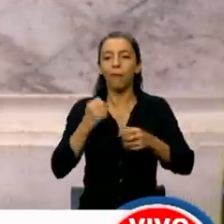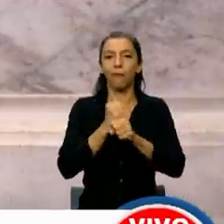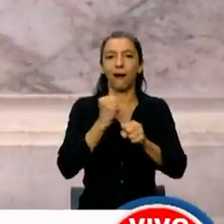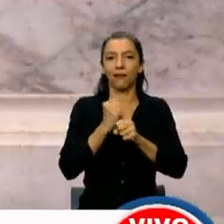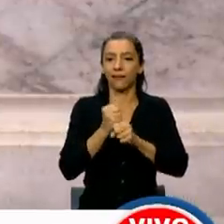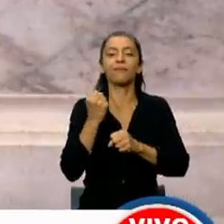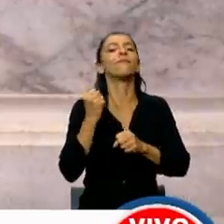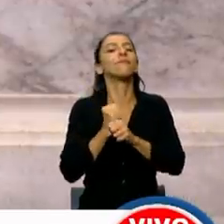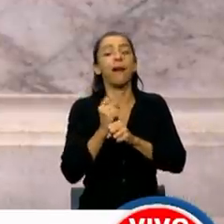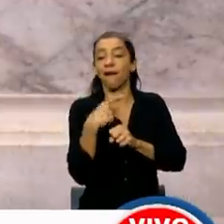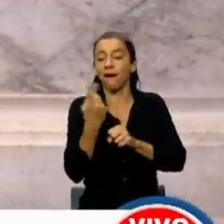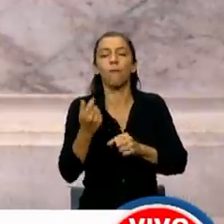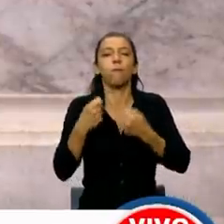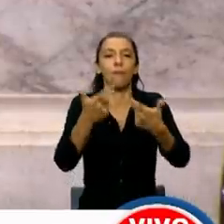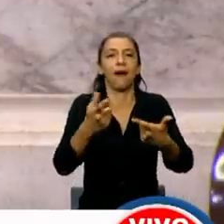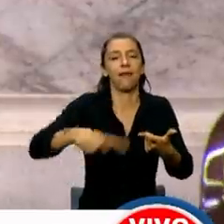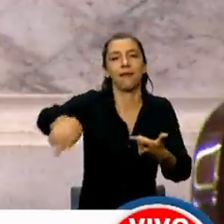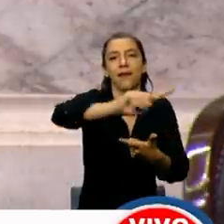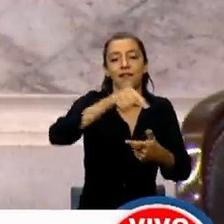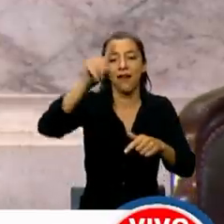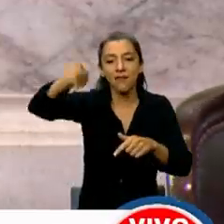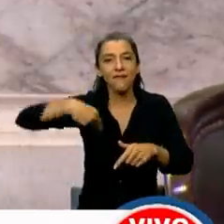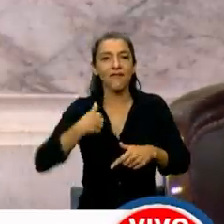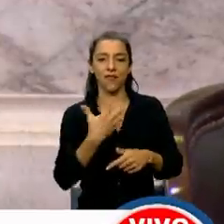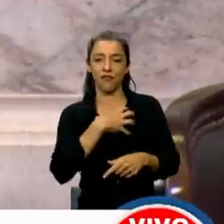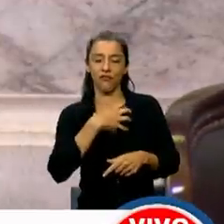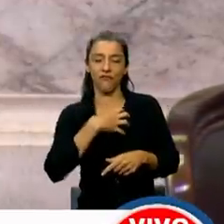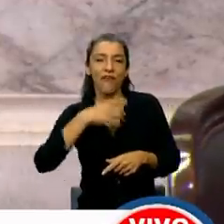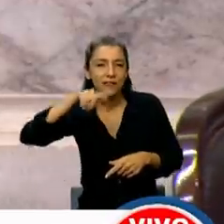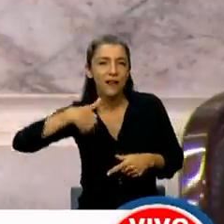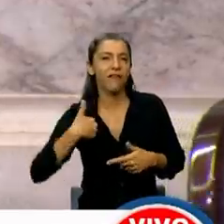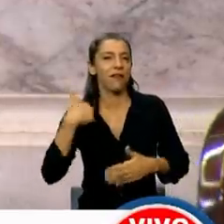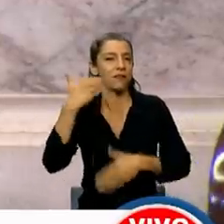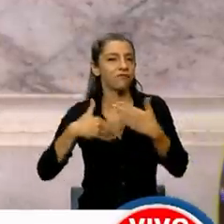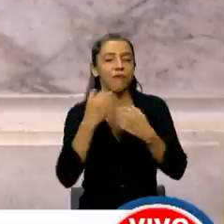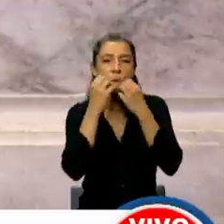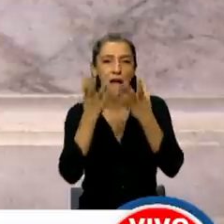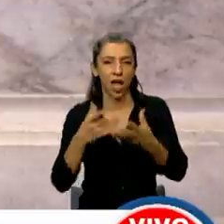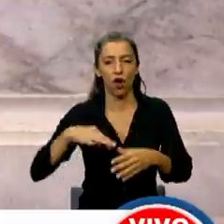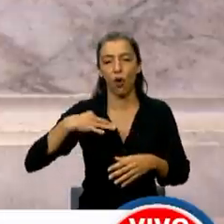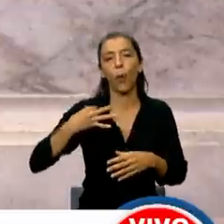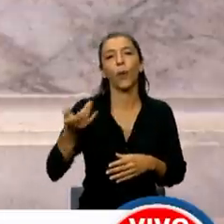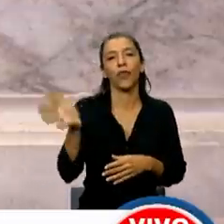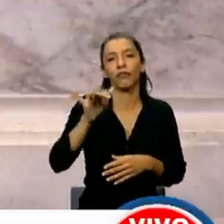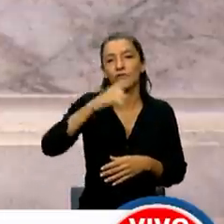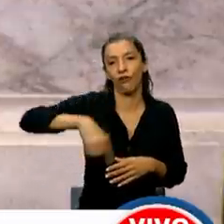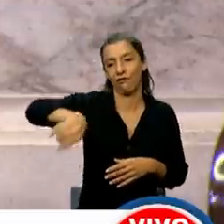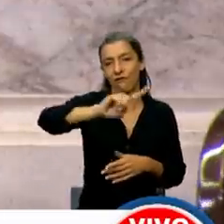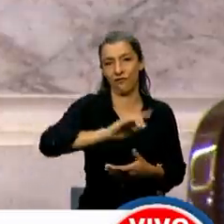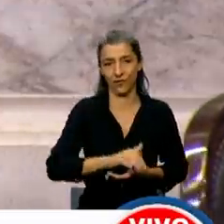en la política como una herramienta de transformación y de mejora en la vida cotidiana tenemos la oportunidad